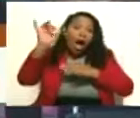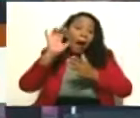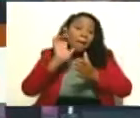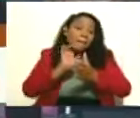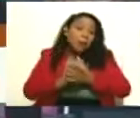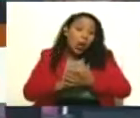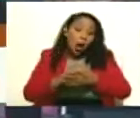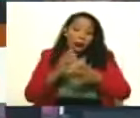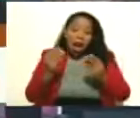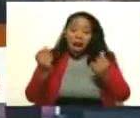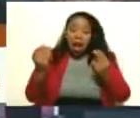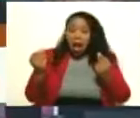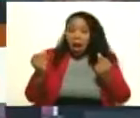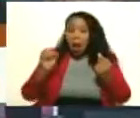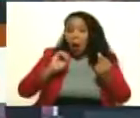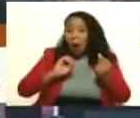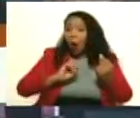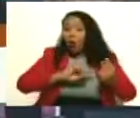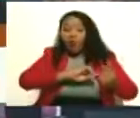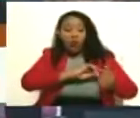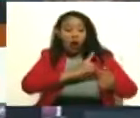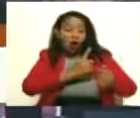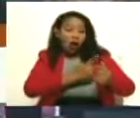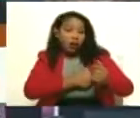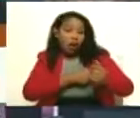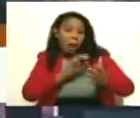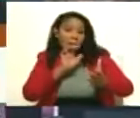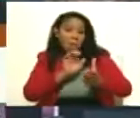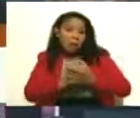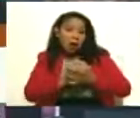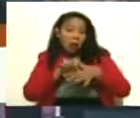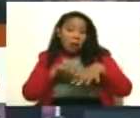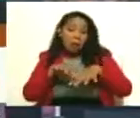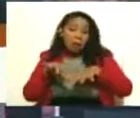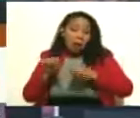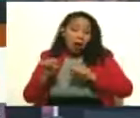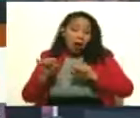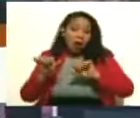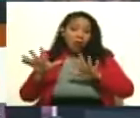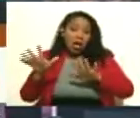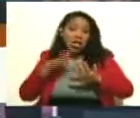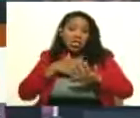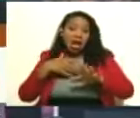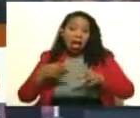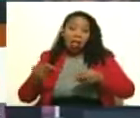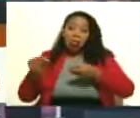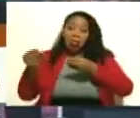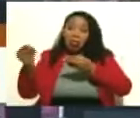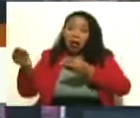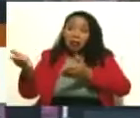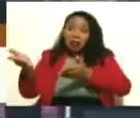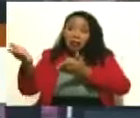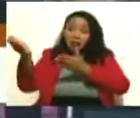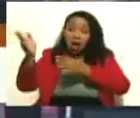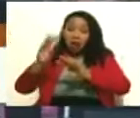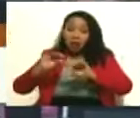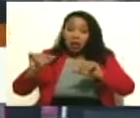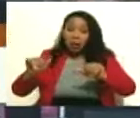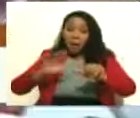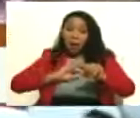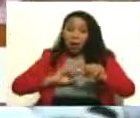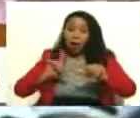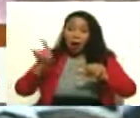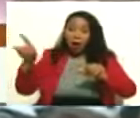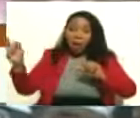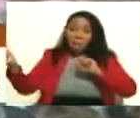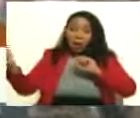plata, con poder, amigos del imperialismo, quieren otorgar concesiones en territorio que está en